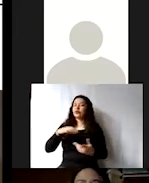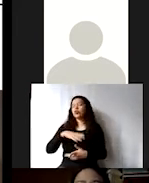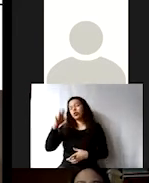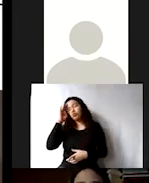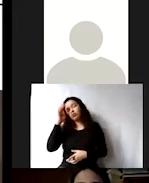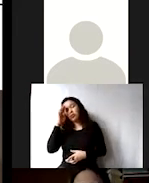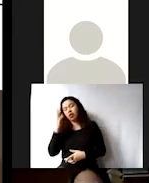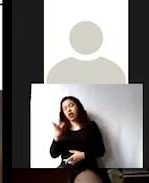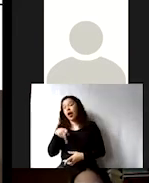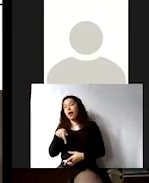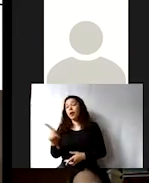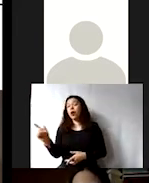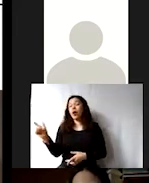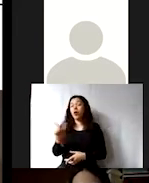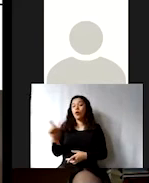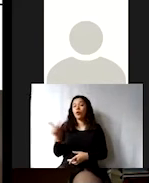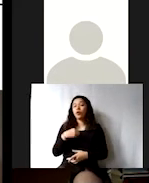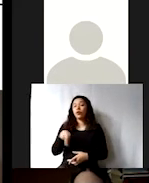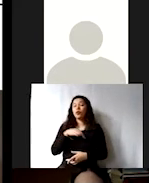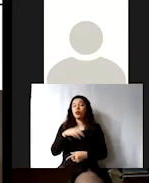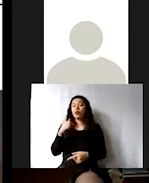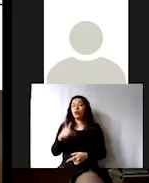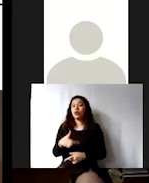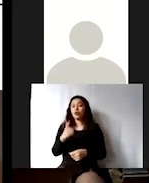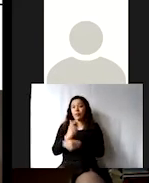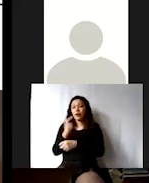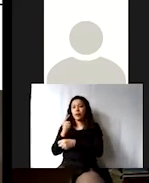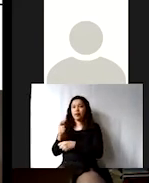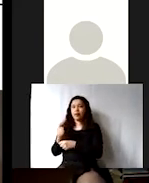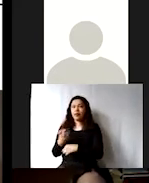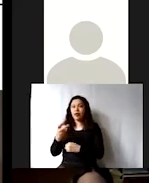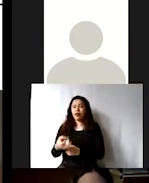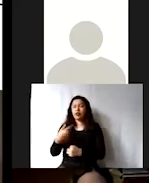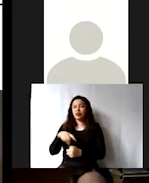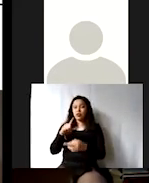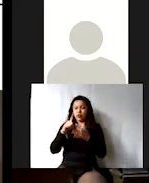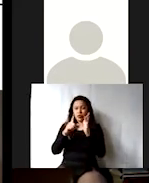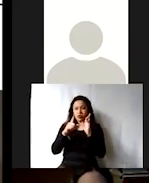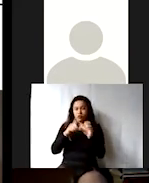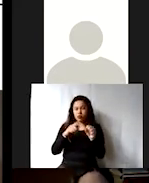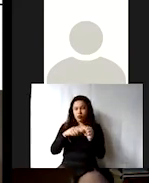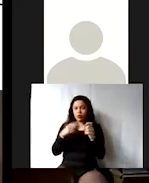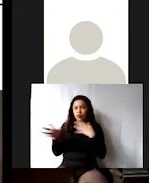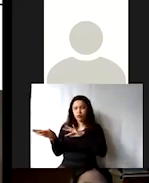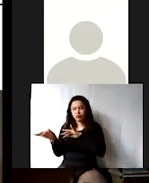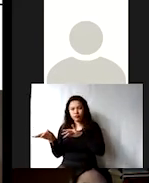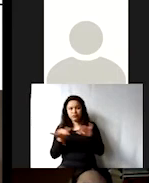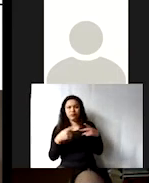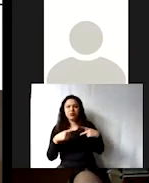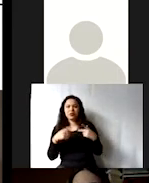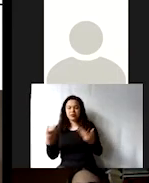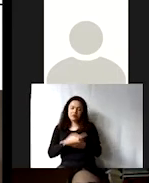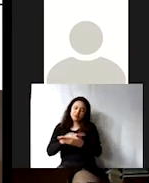al momento que logramos identificar, y por eso aprecio que estos colorcitos sean tan llamativos a quien los hizo,